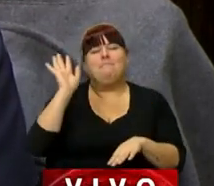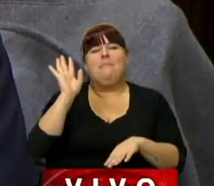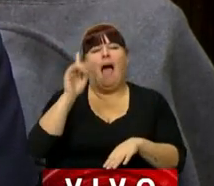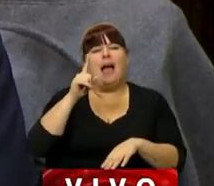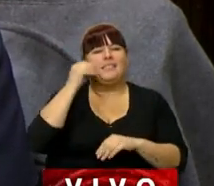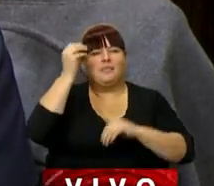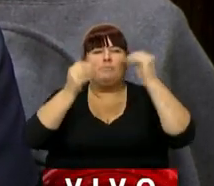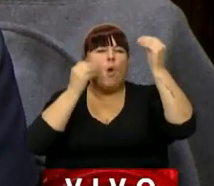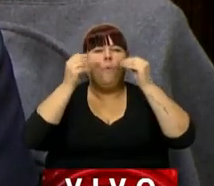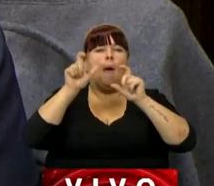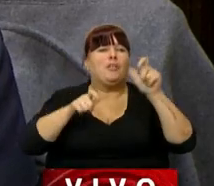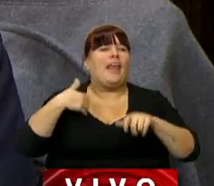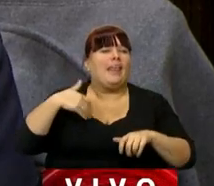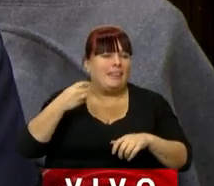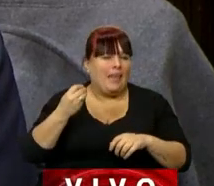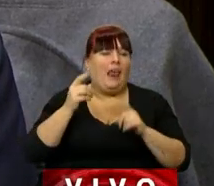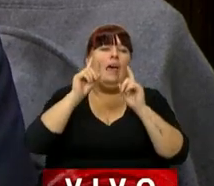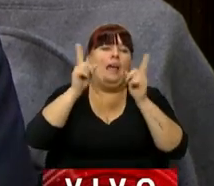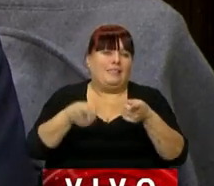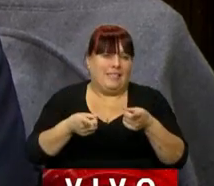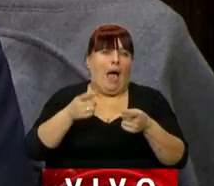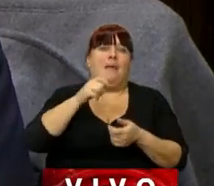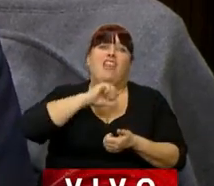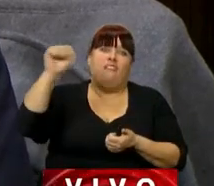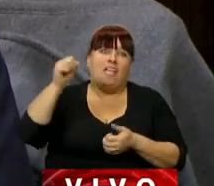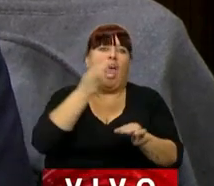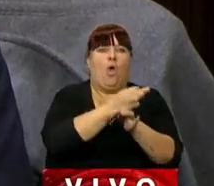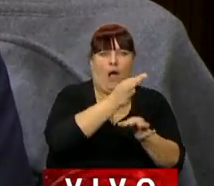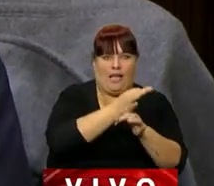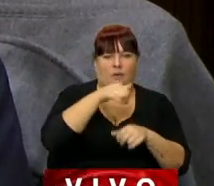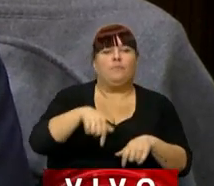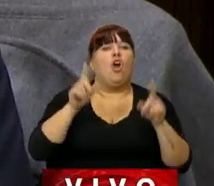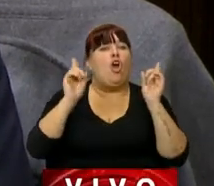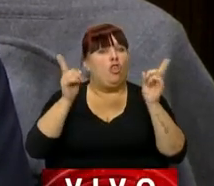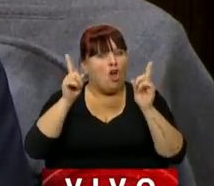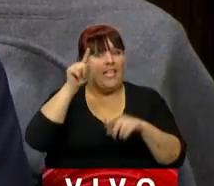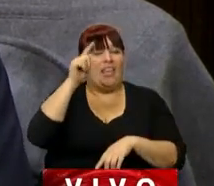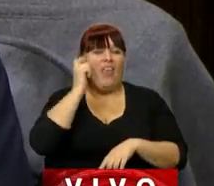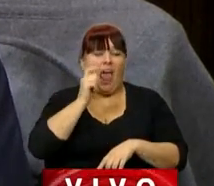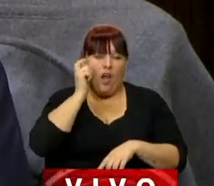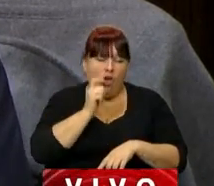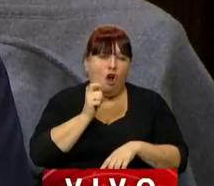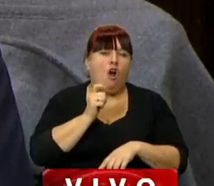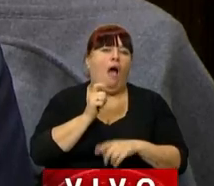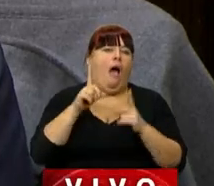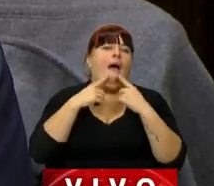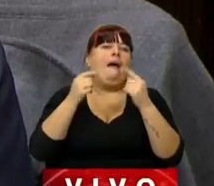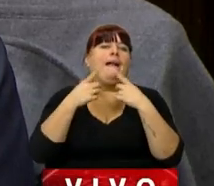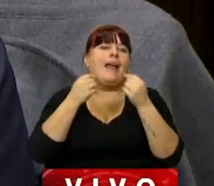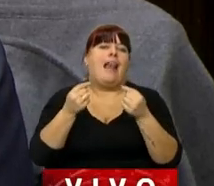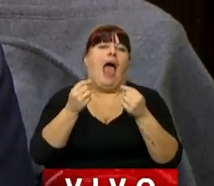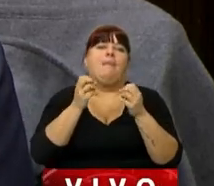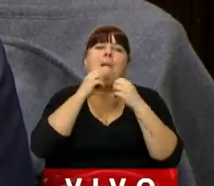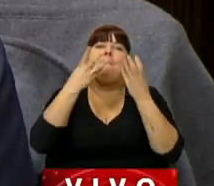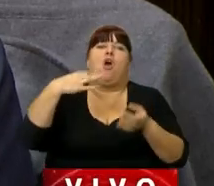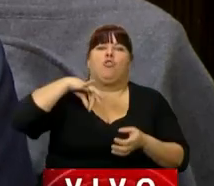principales preocupaciones de los argentinos junto con la inflación. Hoy los docentes riojanos están reclamando una